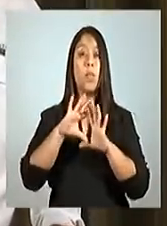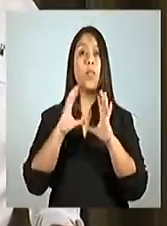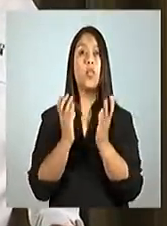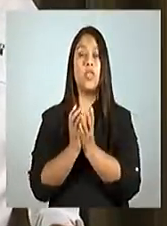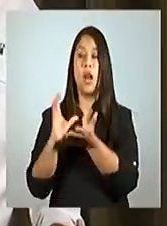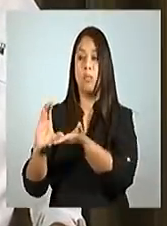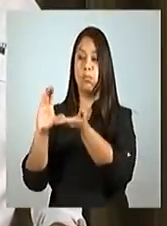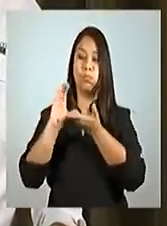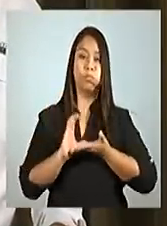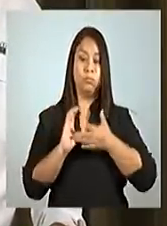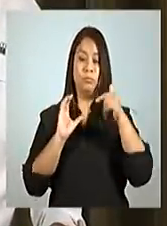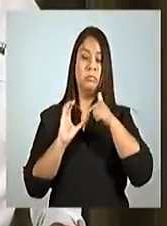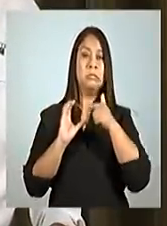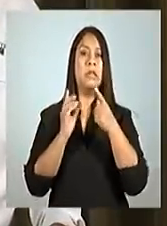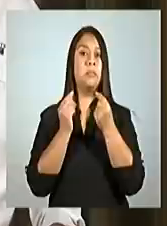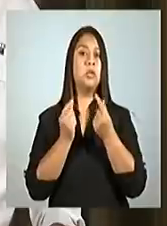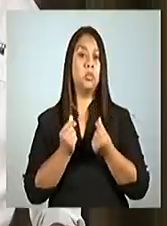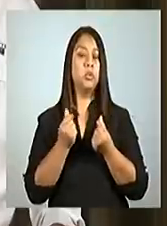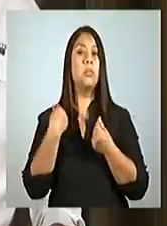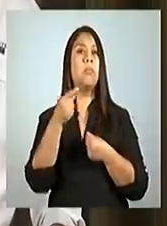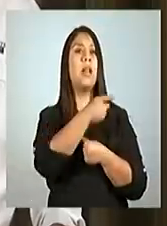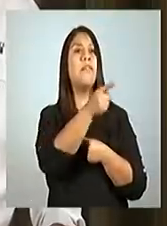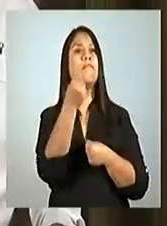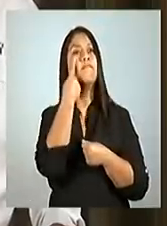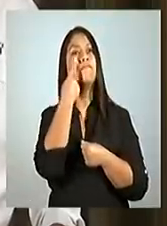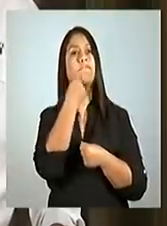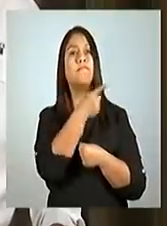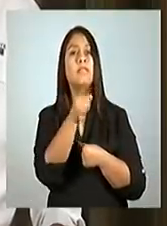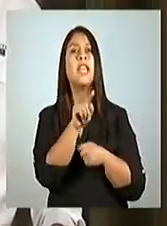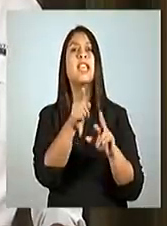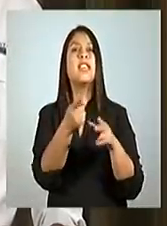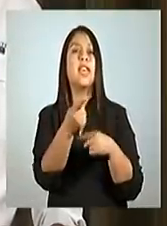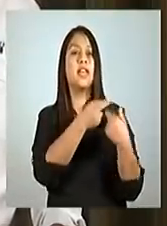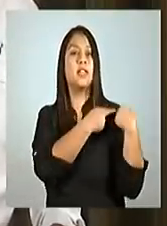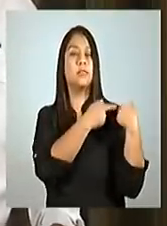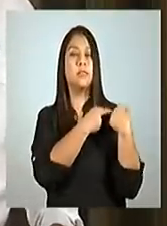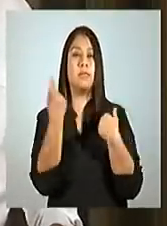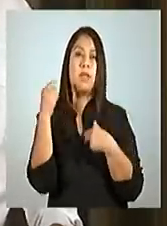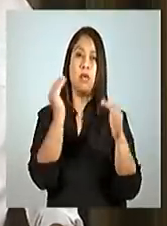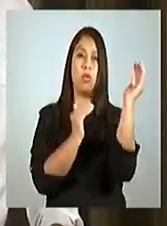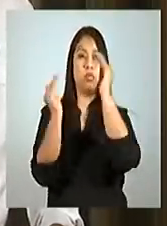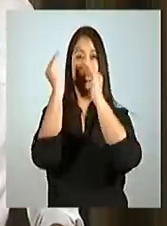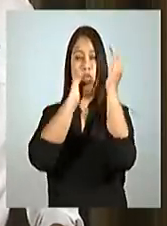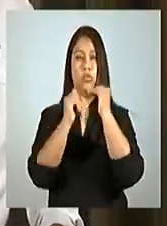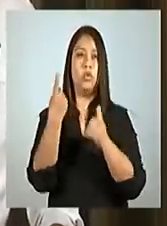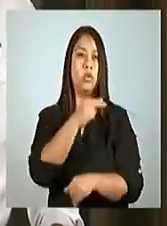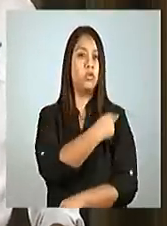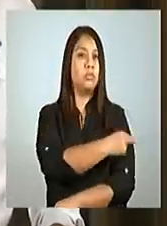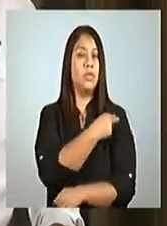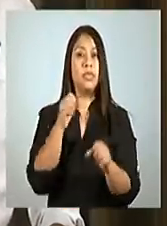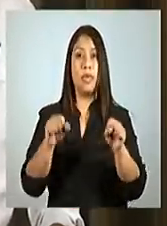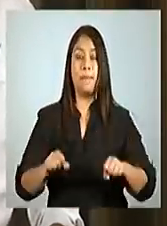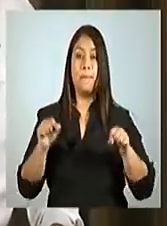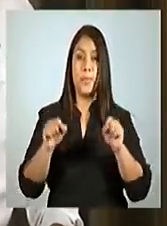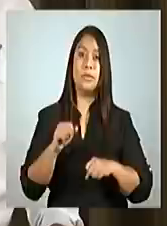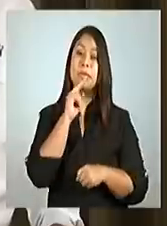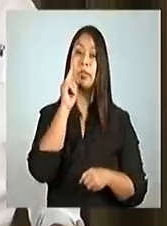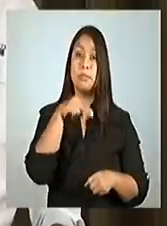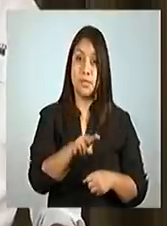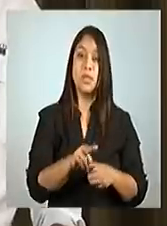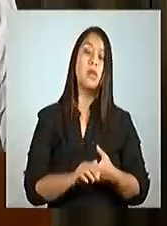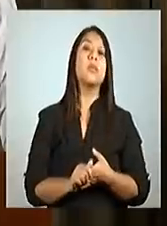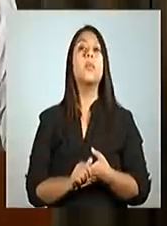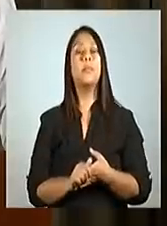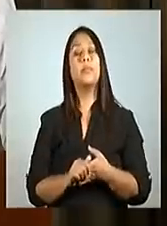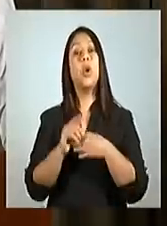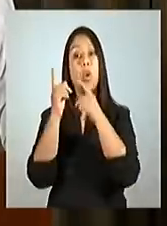a arrancar el concurso para poder adjudicar e iniciar los trabajos para la construcción del Hospital de Amatitlán y de